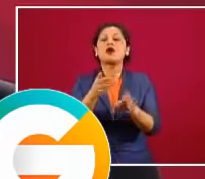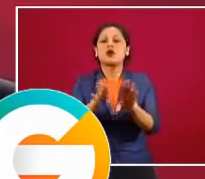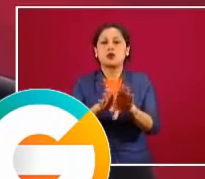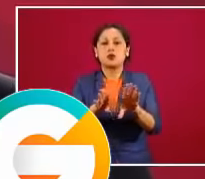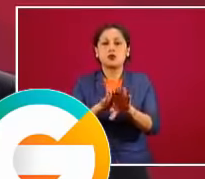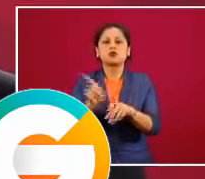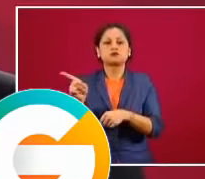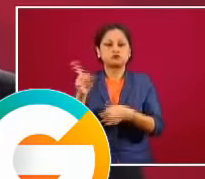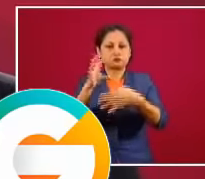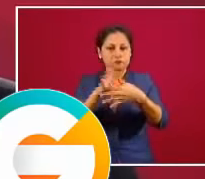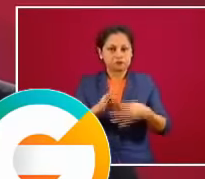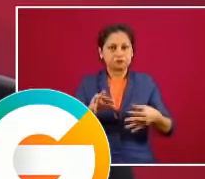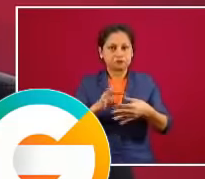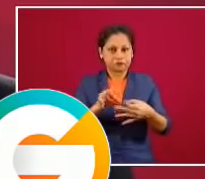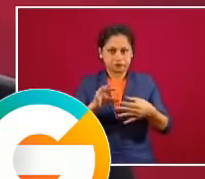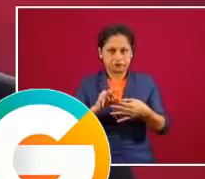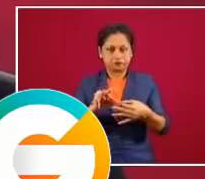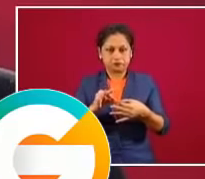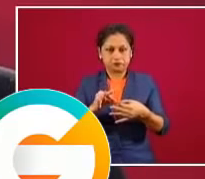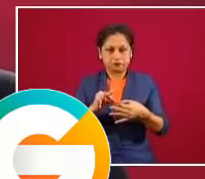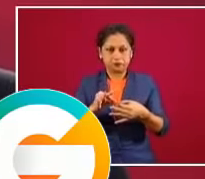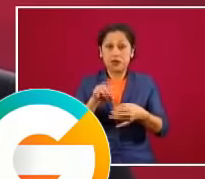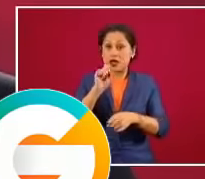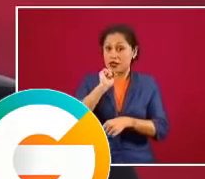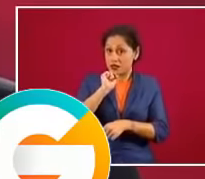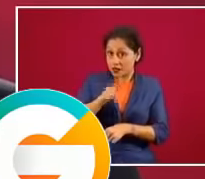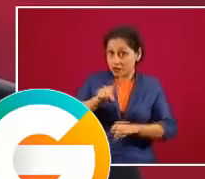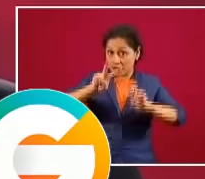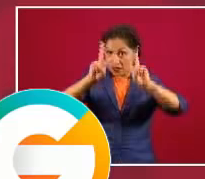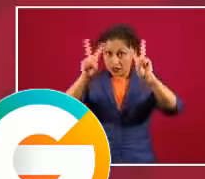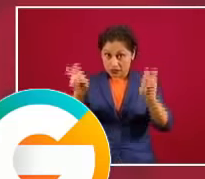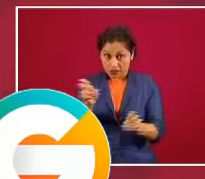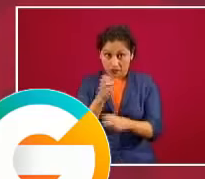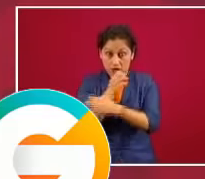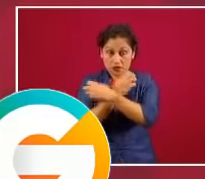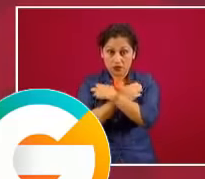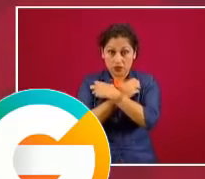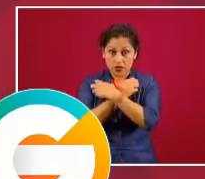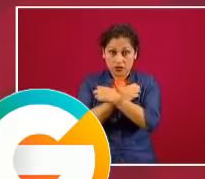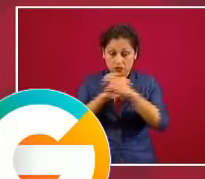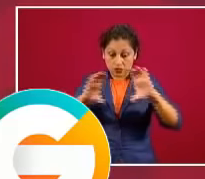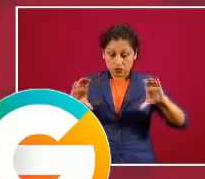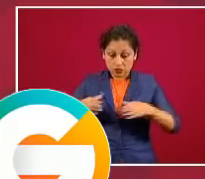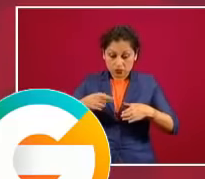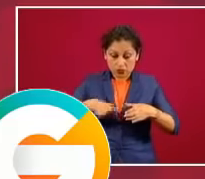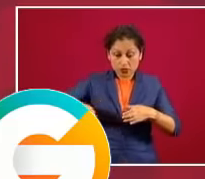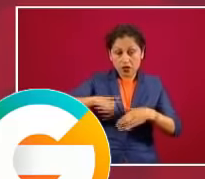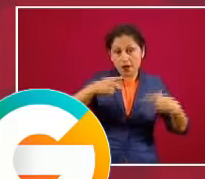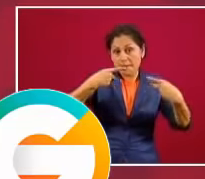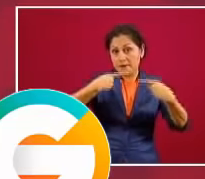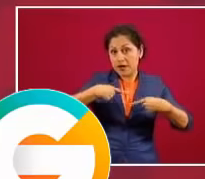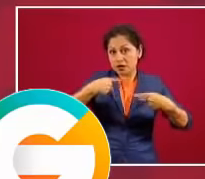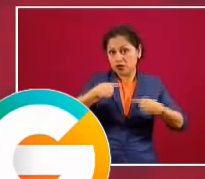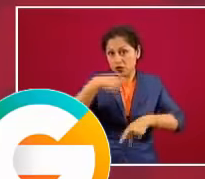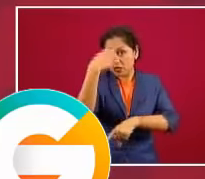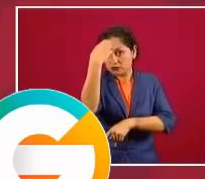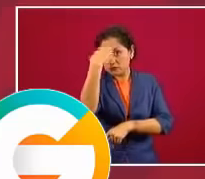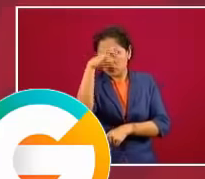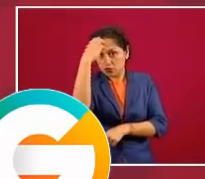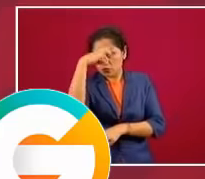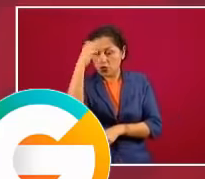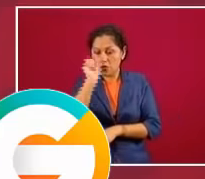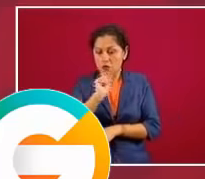¿Qué opinan también los especialistas en educación, en pedagogía?